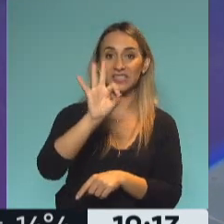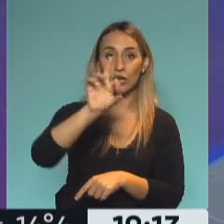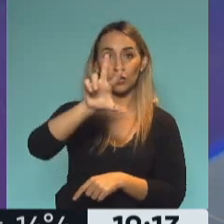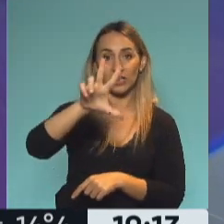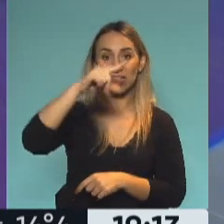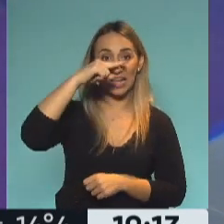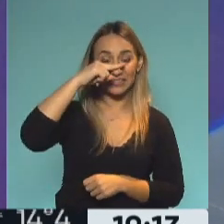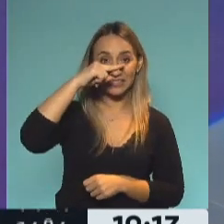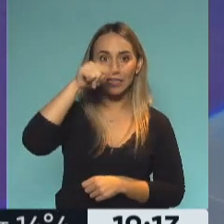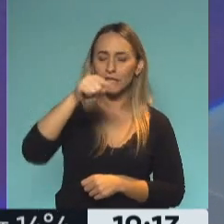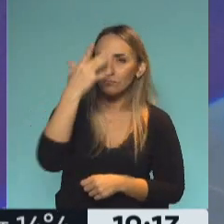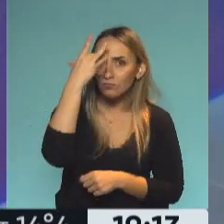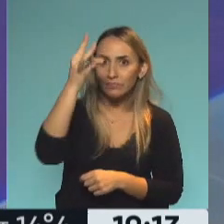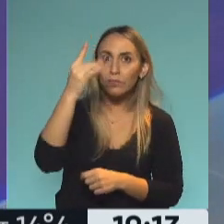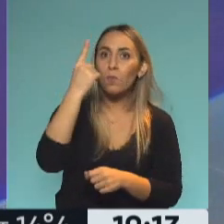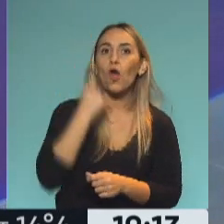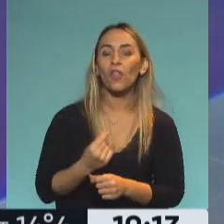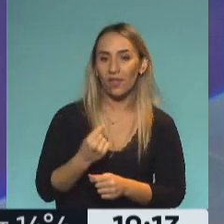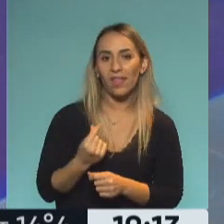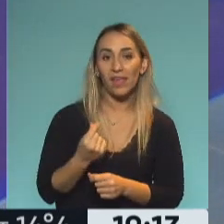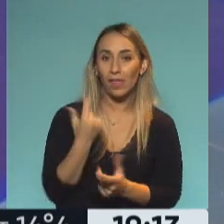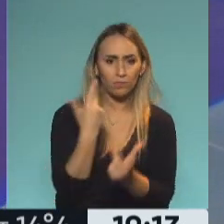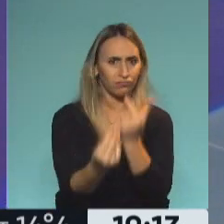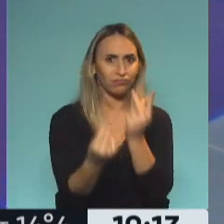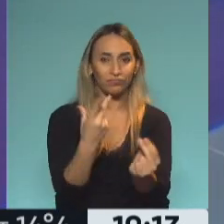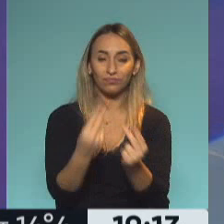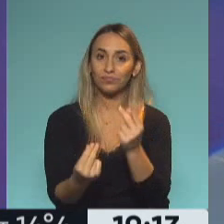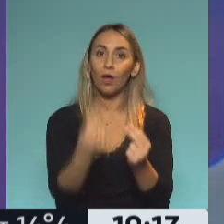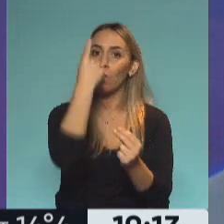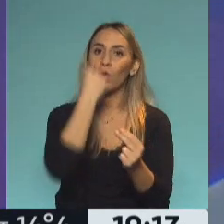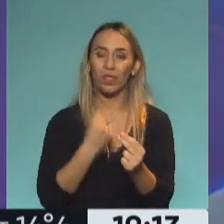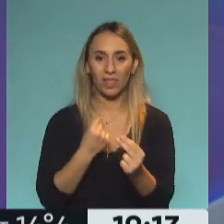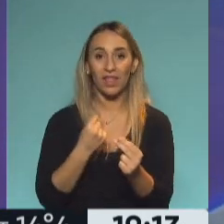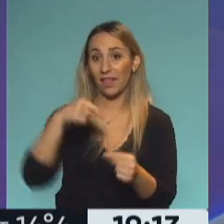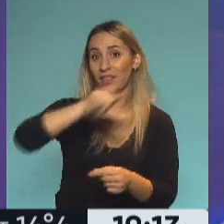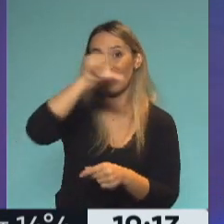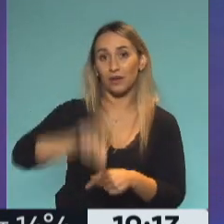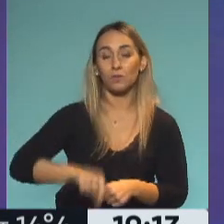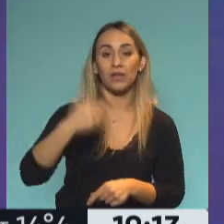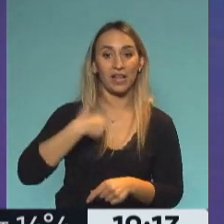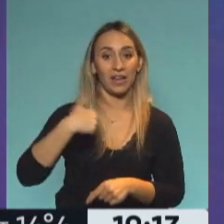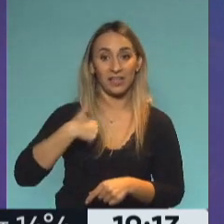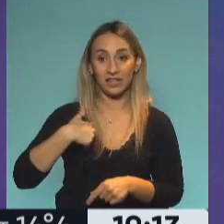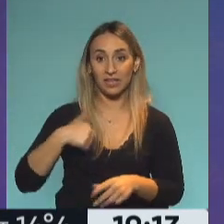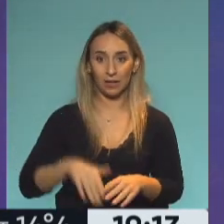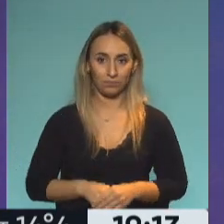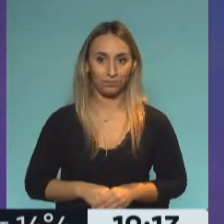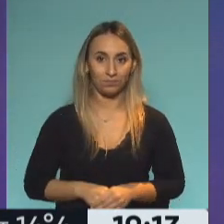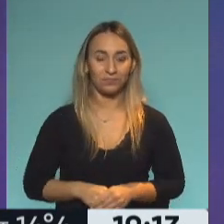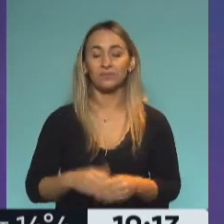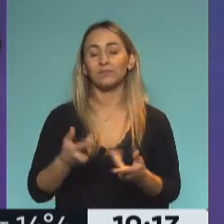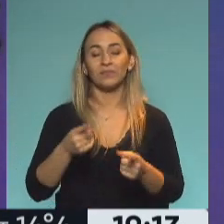304.037 es el récord diario de vacunación en la República Argentina en el marco de la campaña